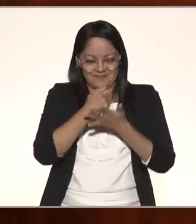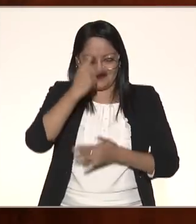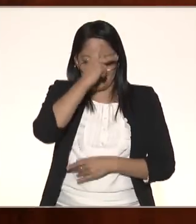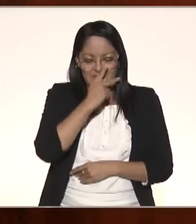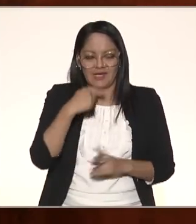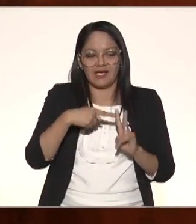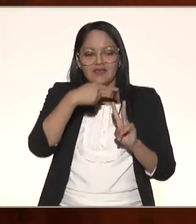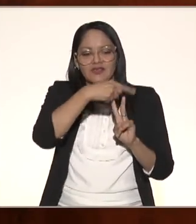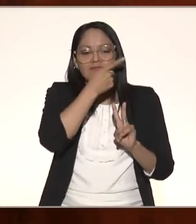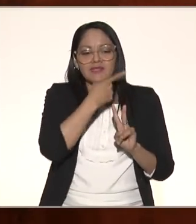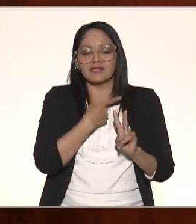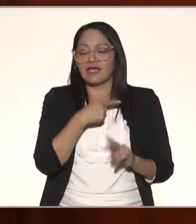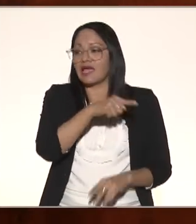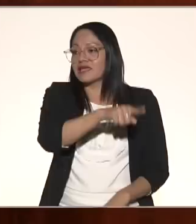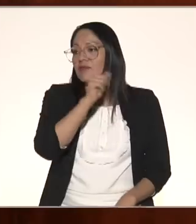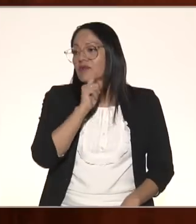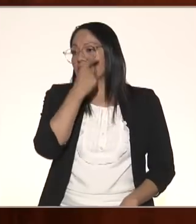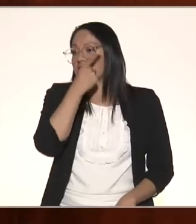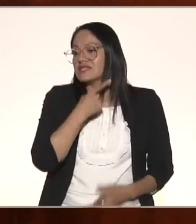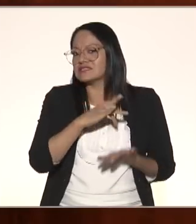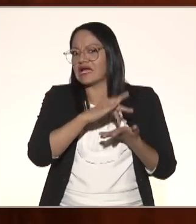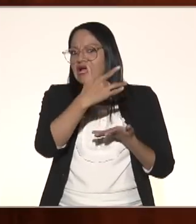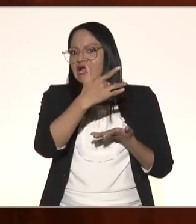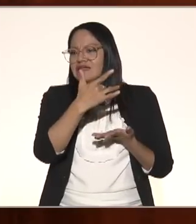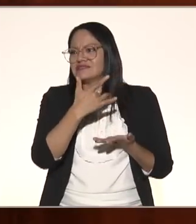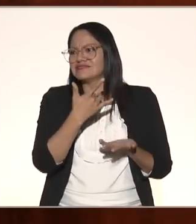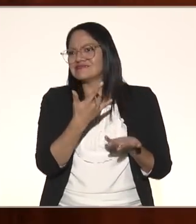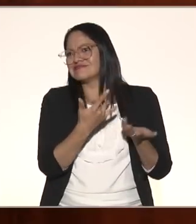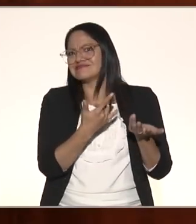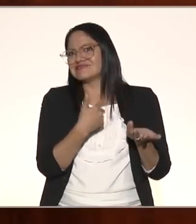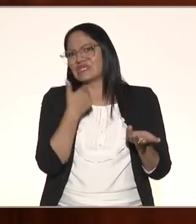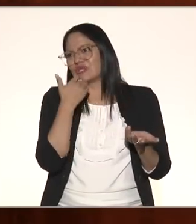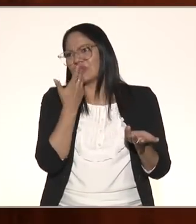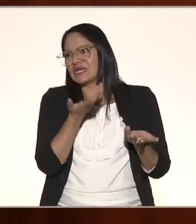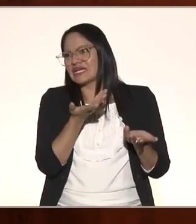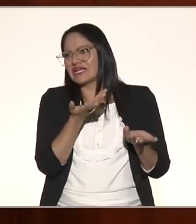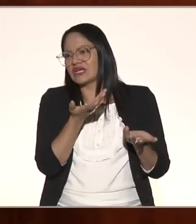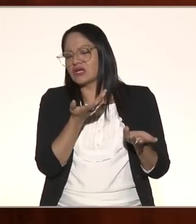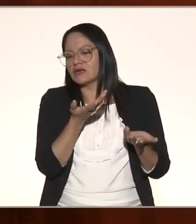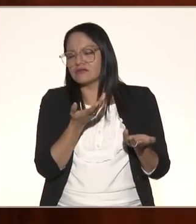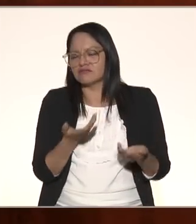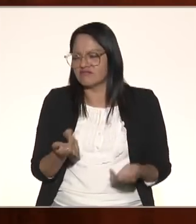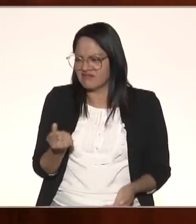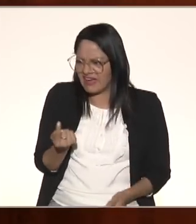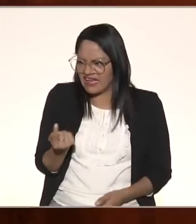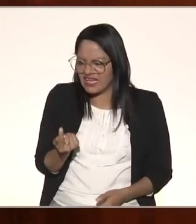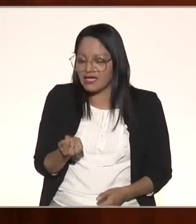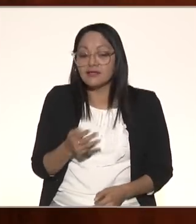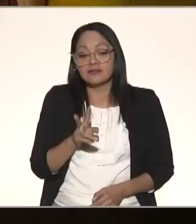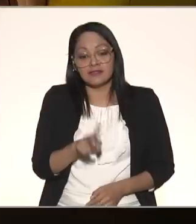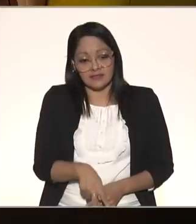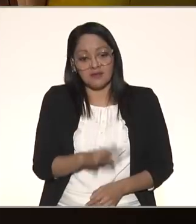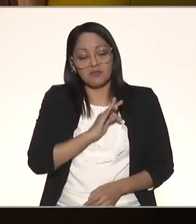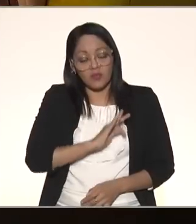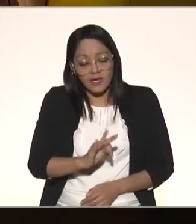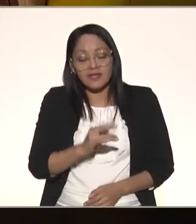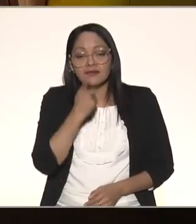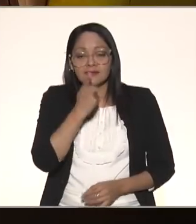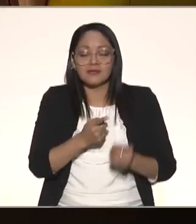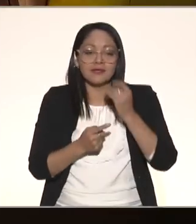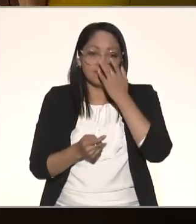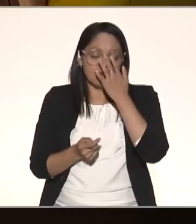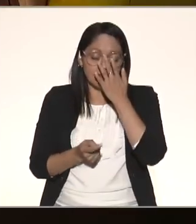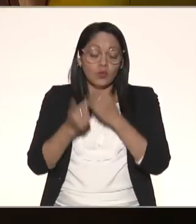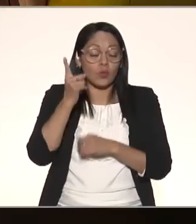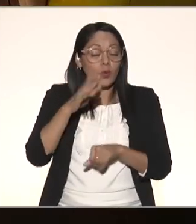es que cuando ella me dice gracias como que se me van las ganas y ok pues la verdad es que se vale pero creo que la parte